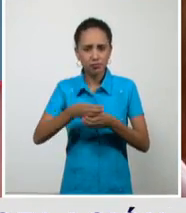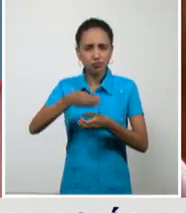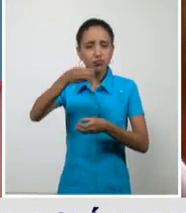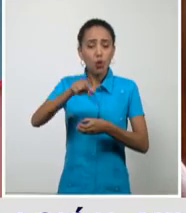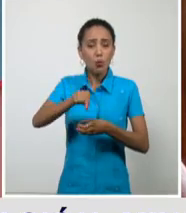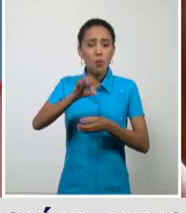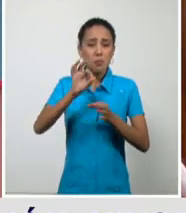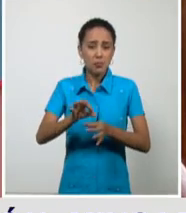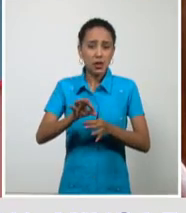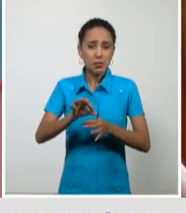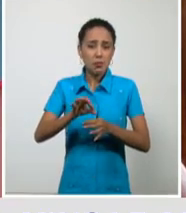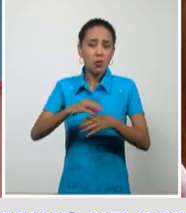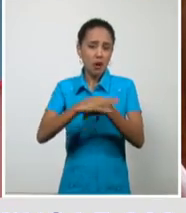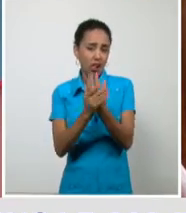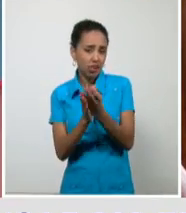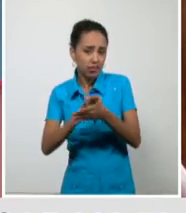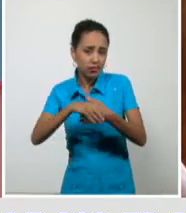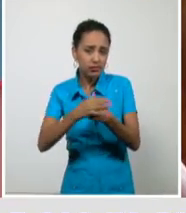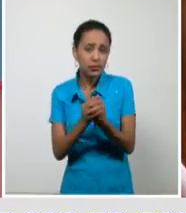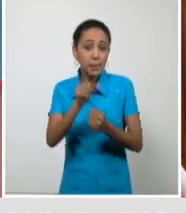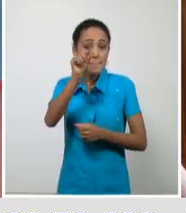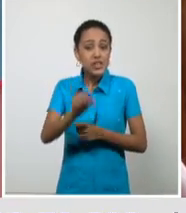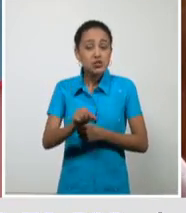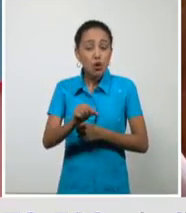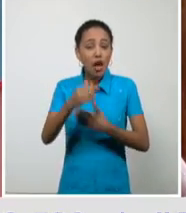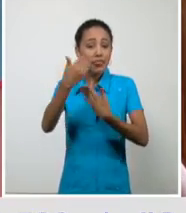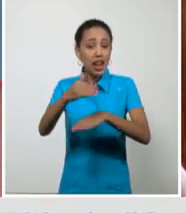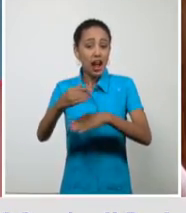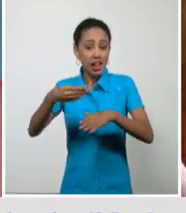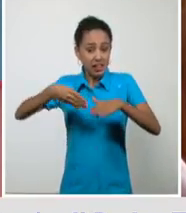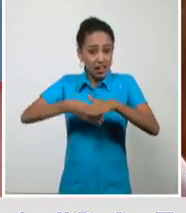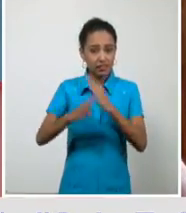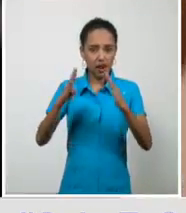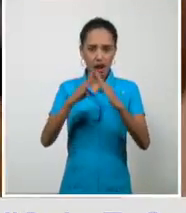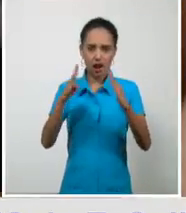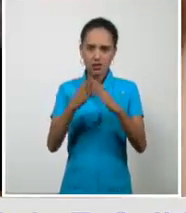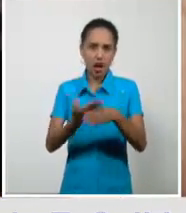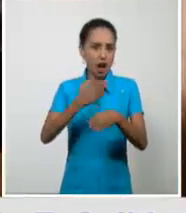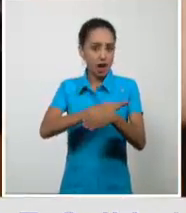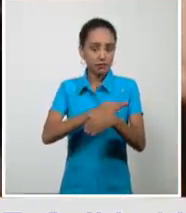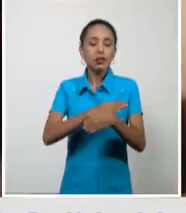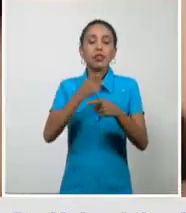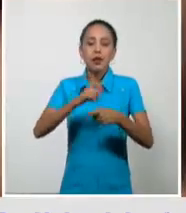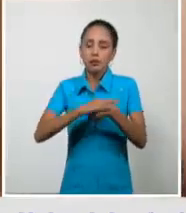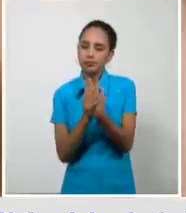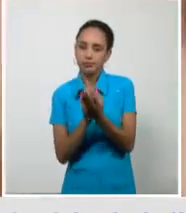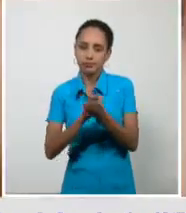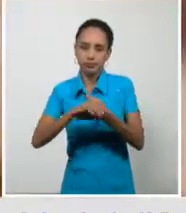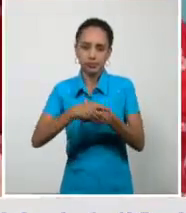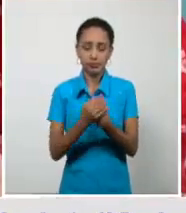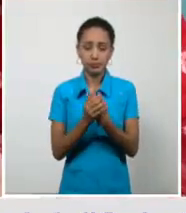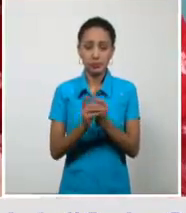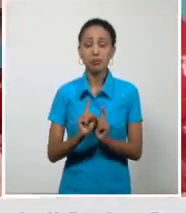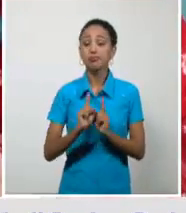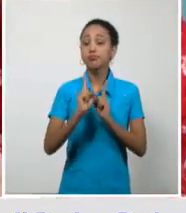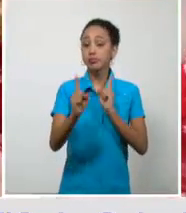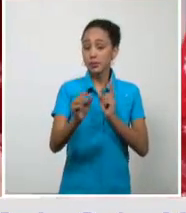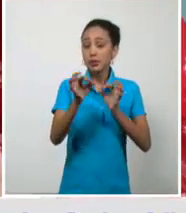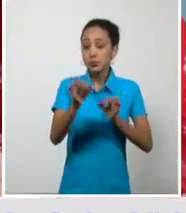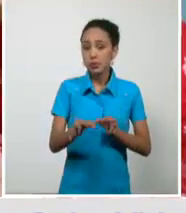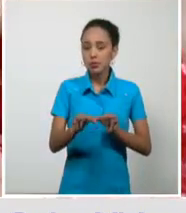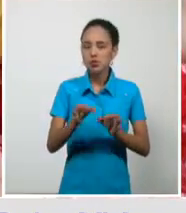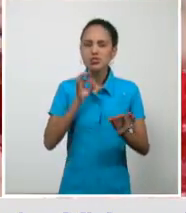para que el que venga de algún lugar se desinfecte antes de entrar a la casa. El aislamiento social mantiene seguros a